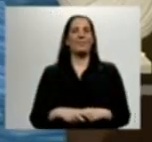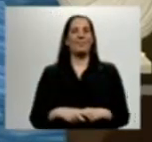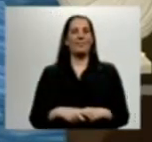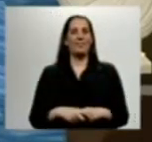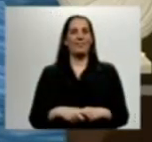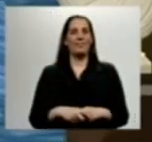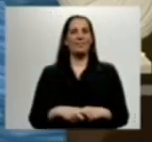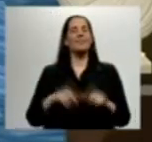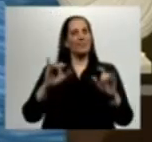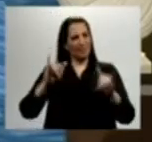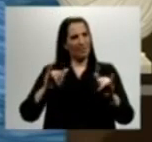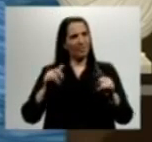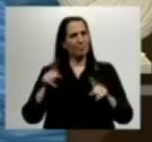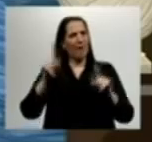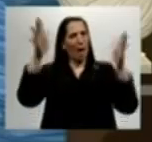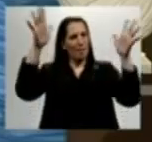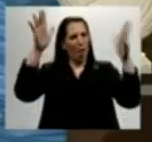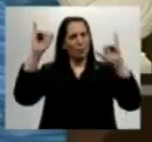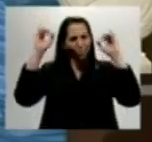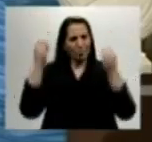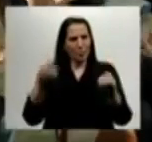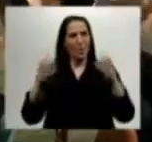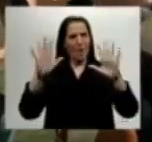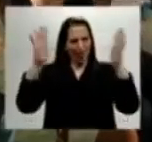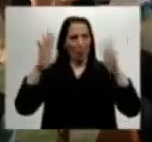si aplaudan, por favor, me parece muy bien.